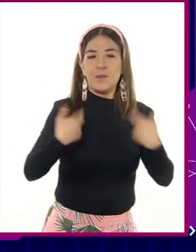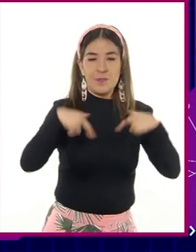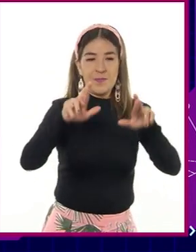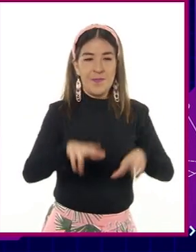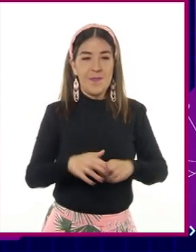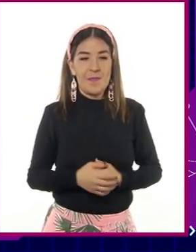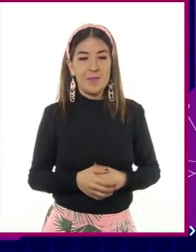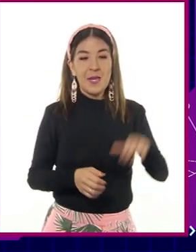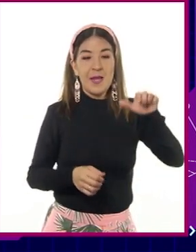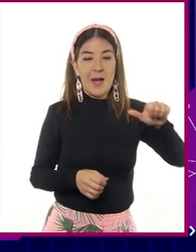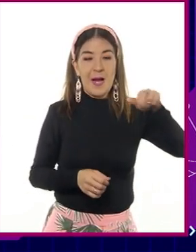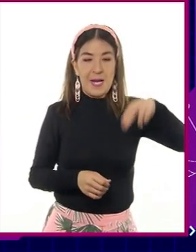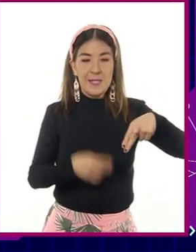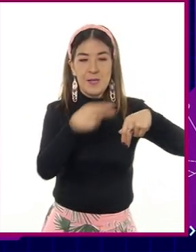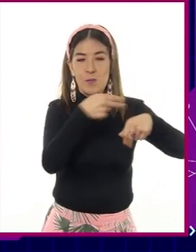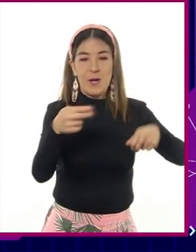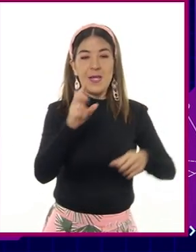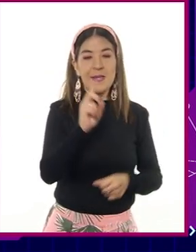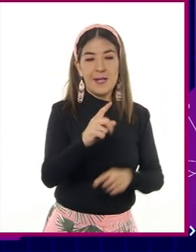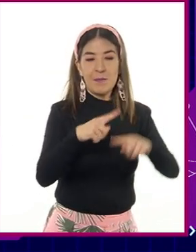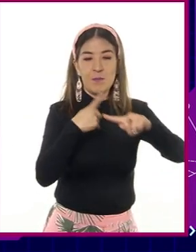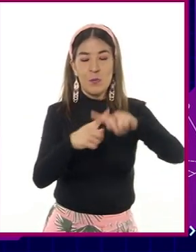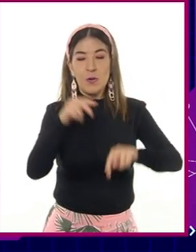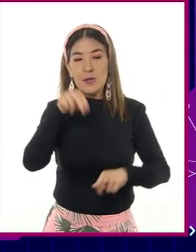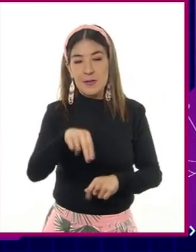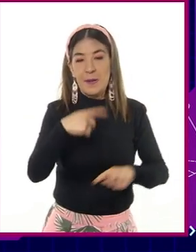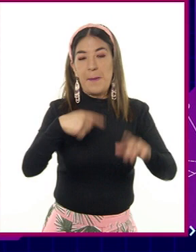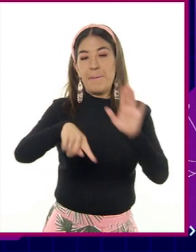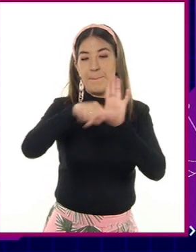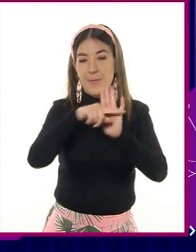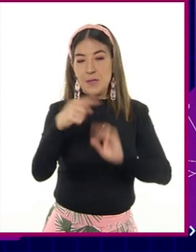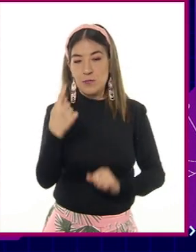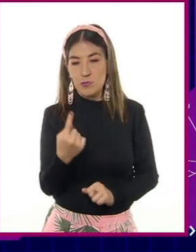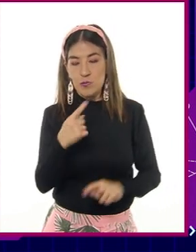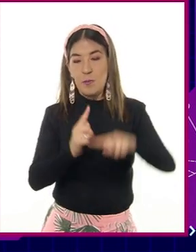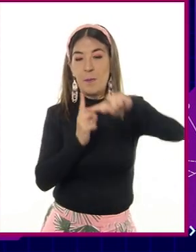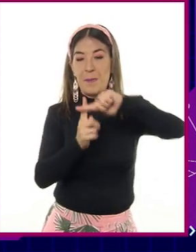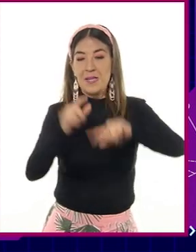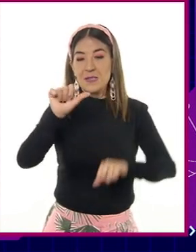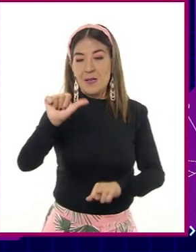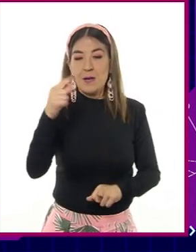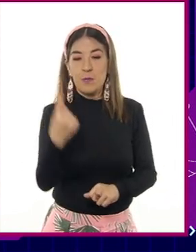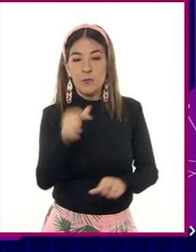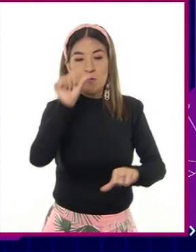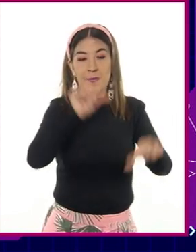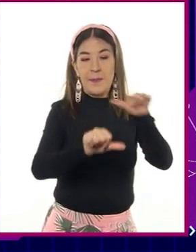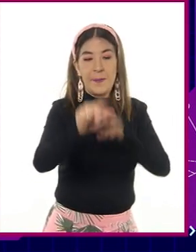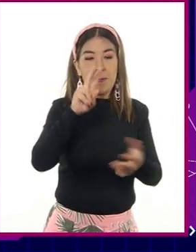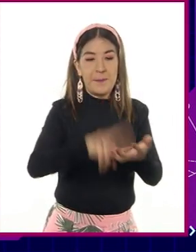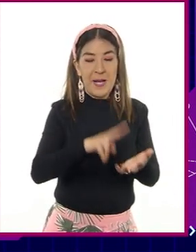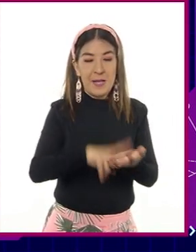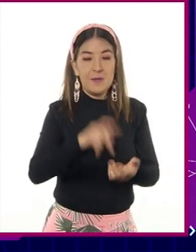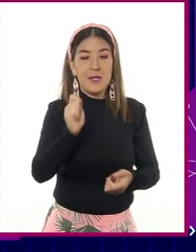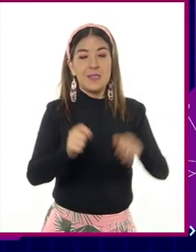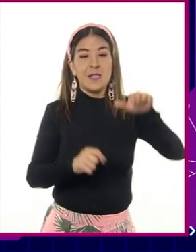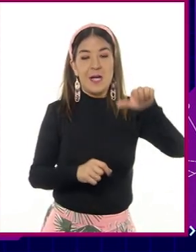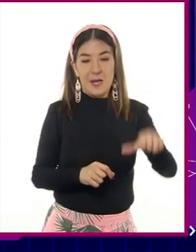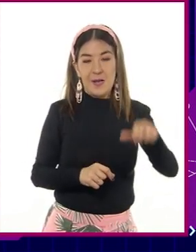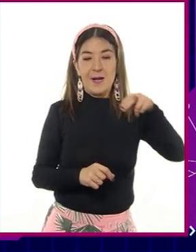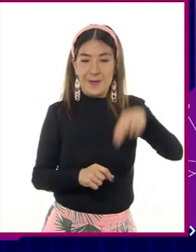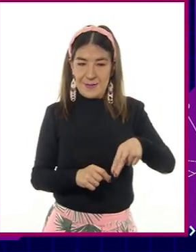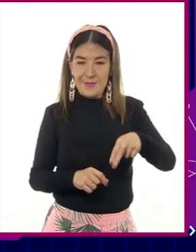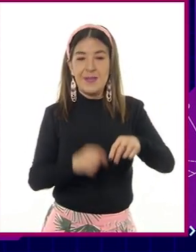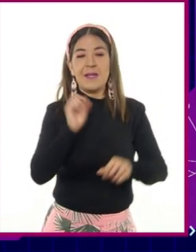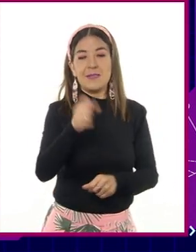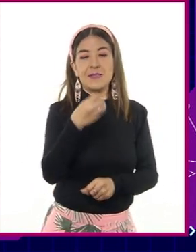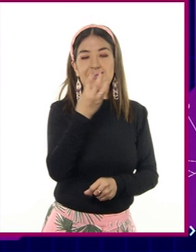AN igual a D por N menos 1 más A1, sustituimos 3, que es la diferencia, y 4,